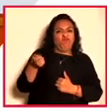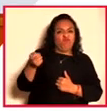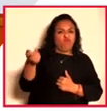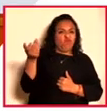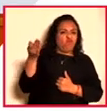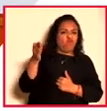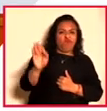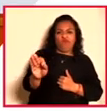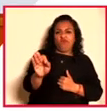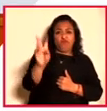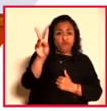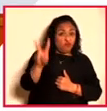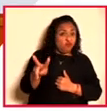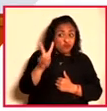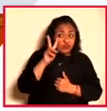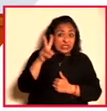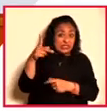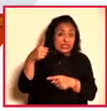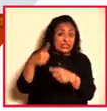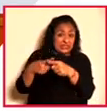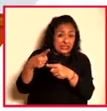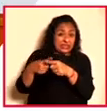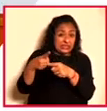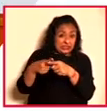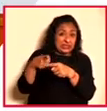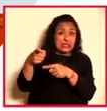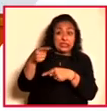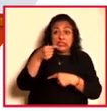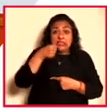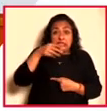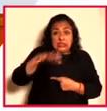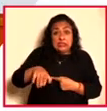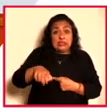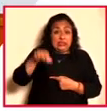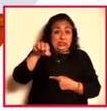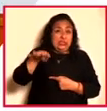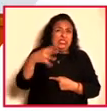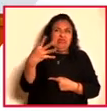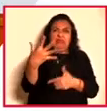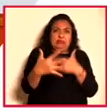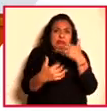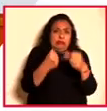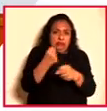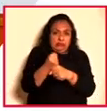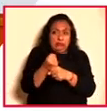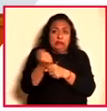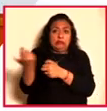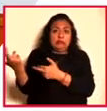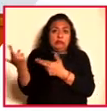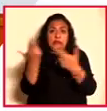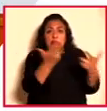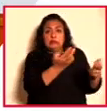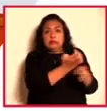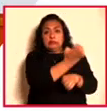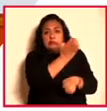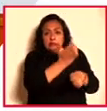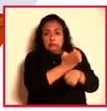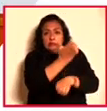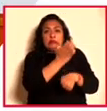vemos realmente quién era esta niña, porque tenía 14, 15 años cuando es regalada como esclava